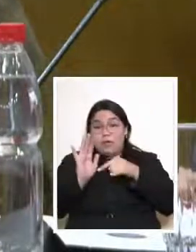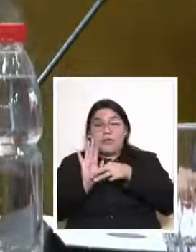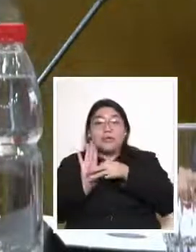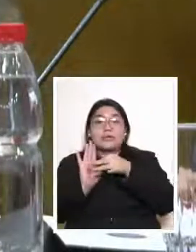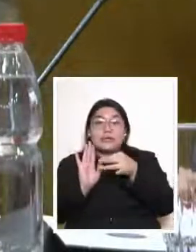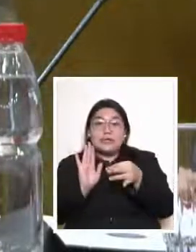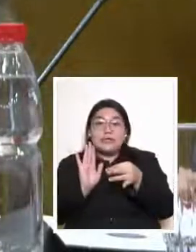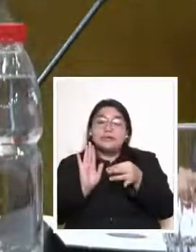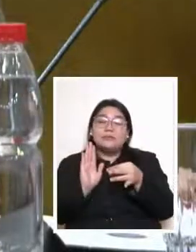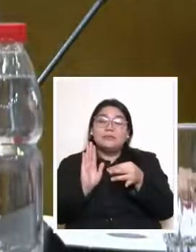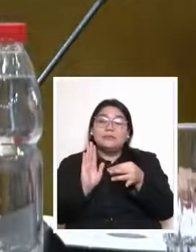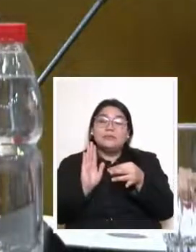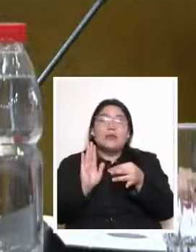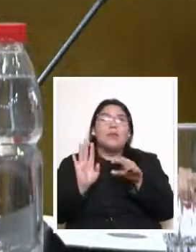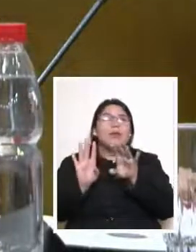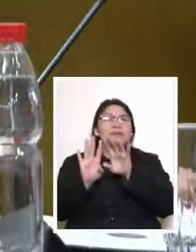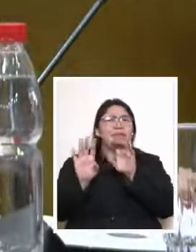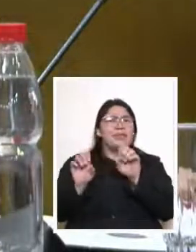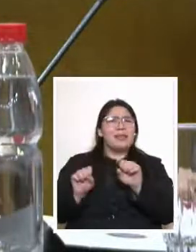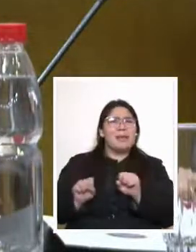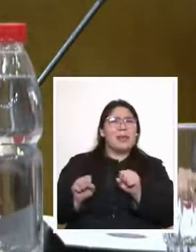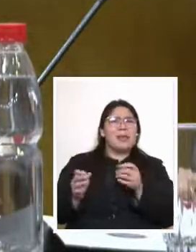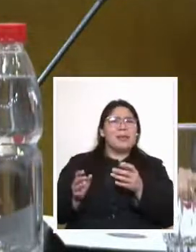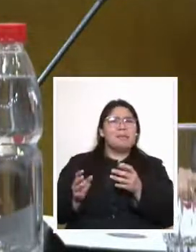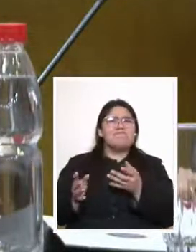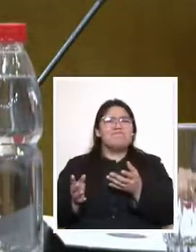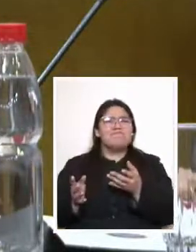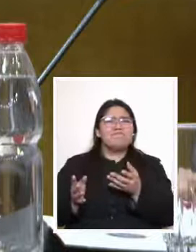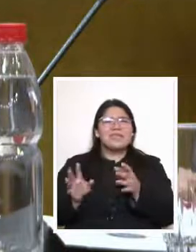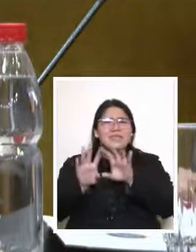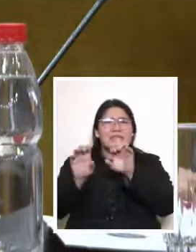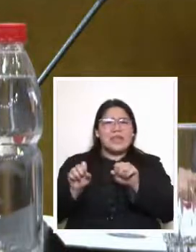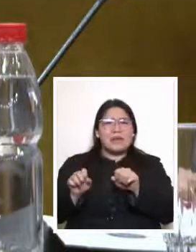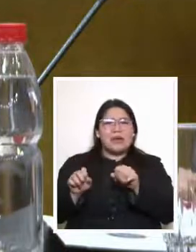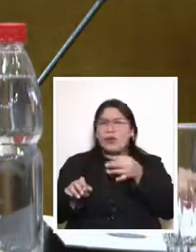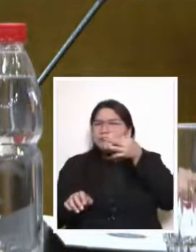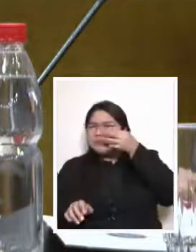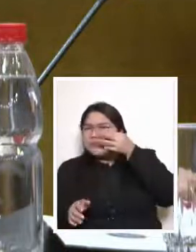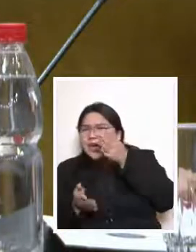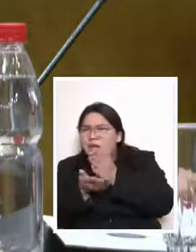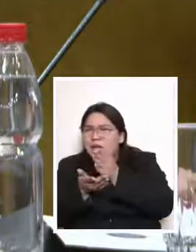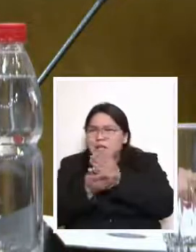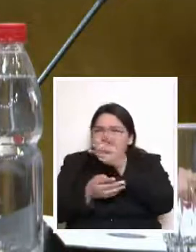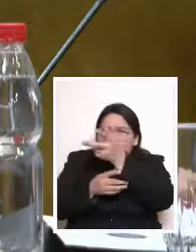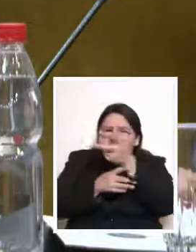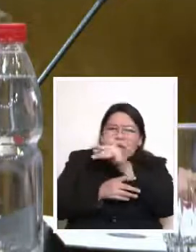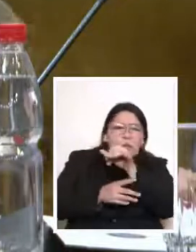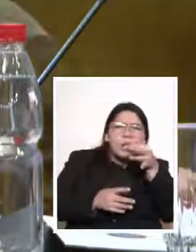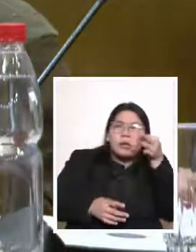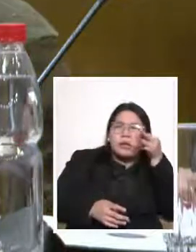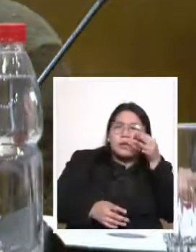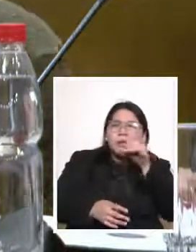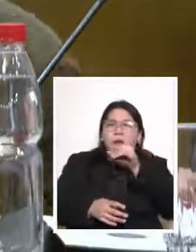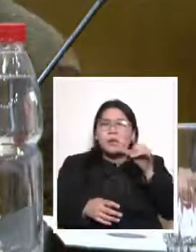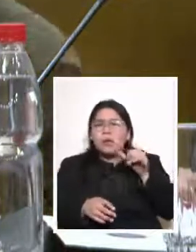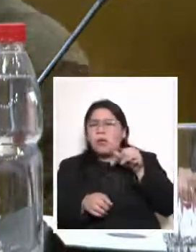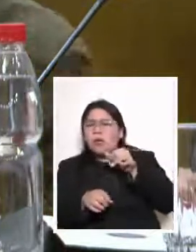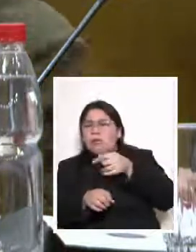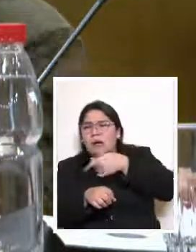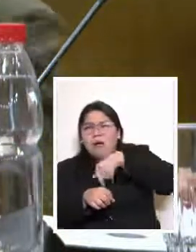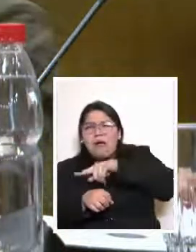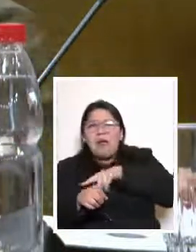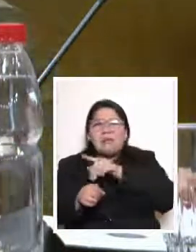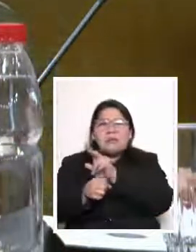estos sistemas de observación de las clases, grabación, decodificación de la voz del profesor automático, entonces